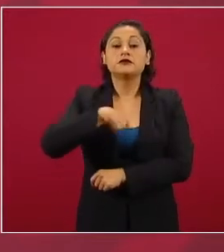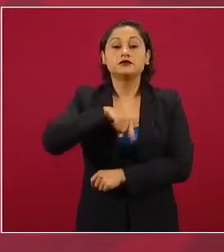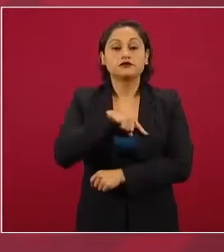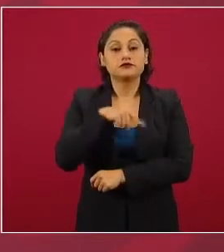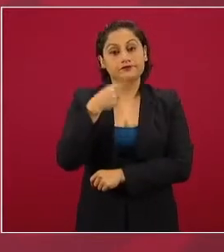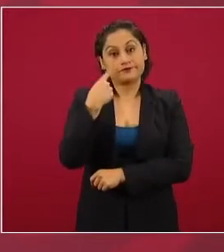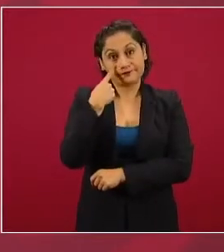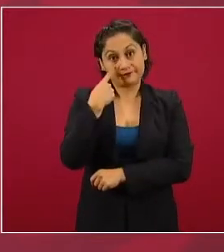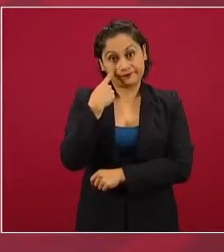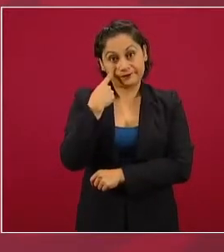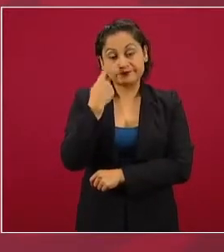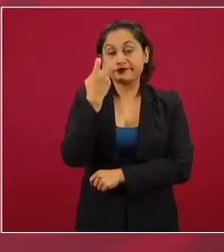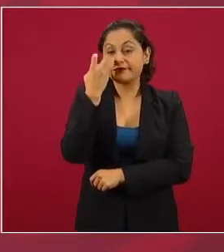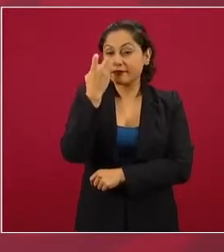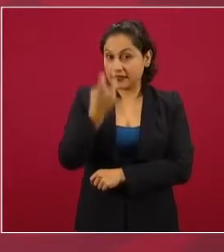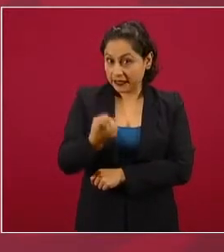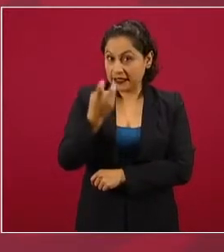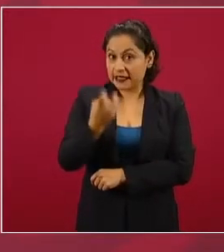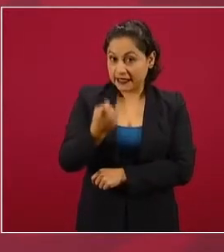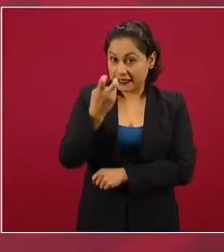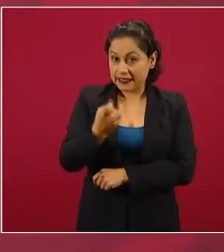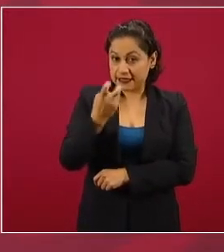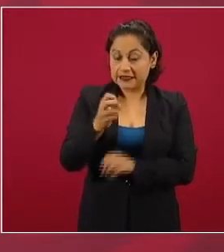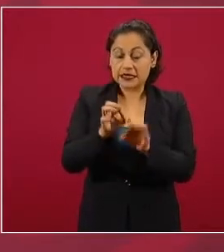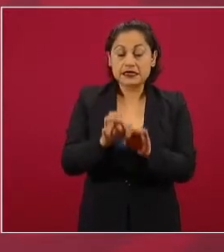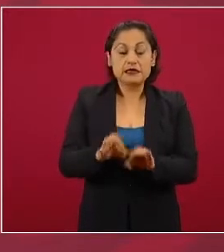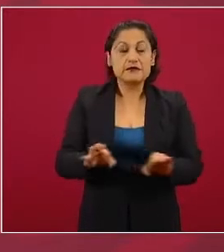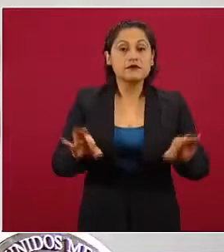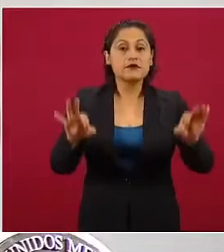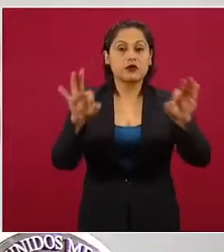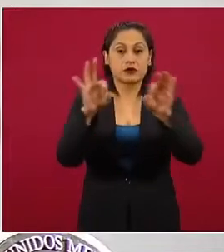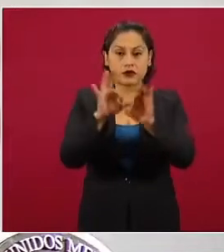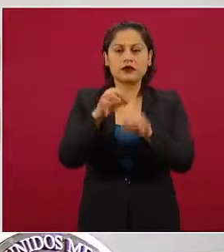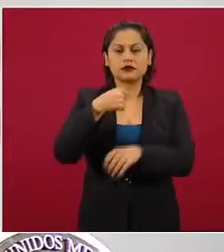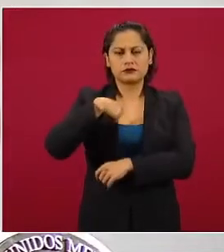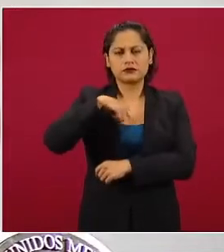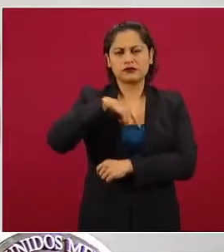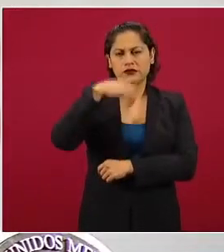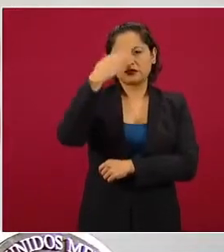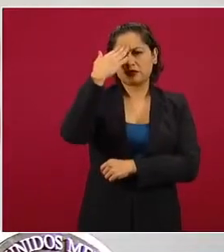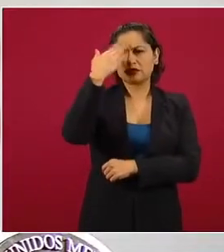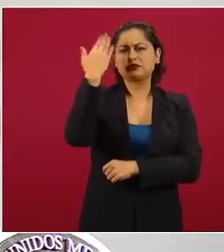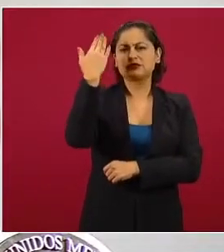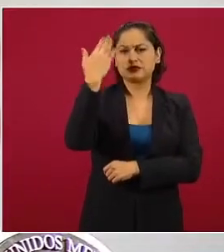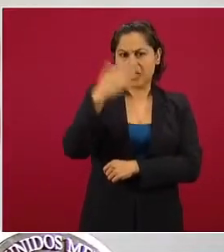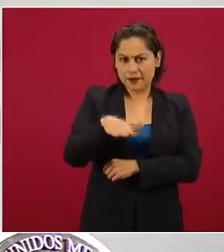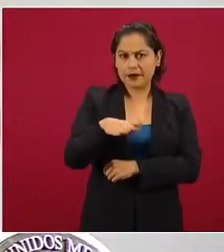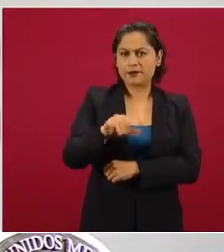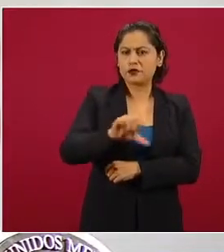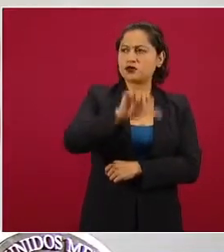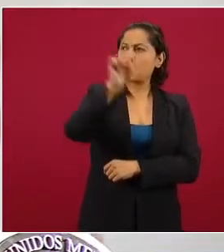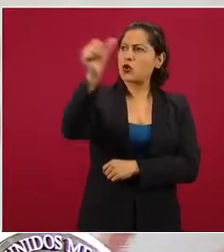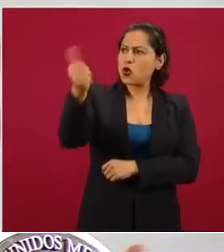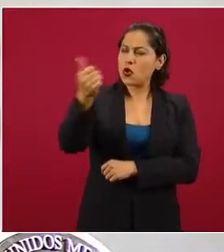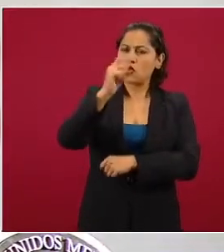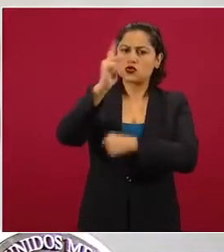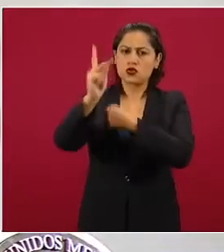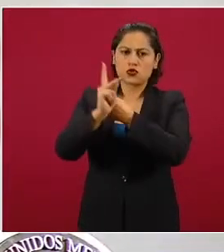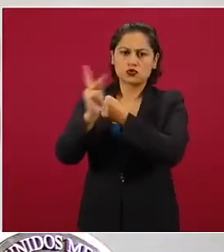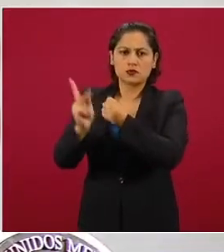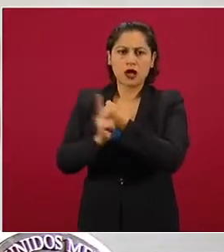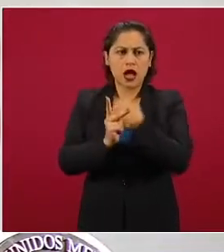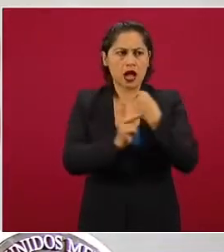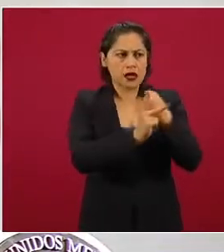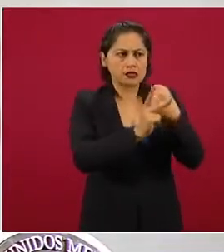situación muy particular. Conocemos, porque es pública, las modalidades de la respuesta de otros gobiernos, de otros